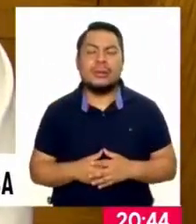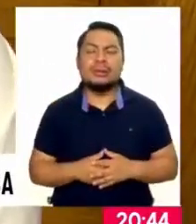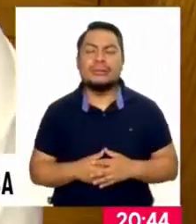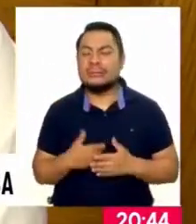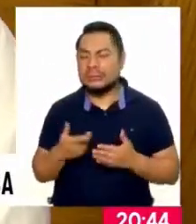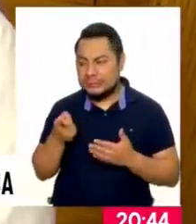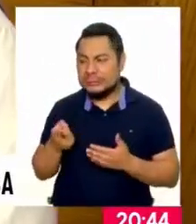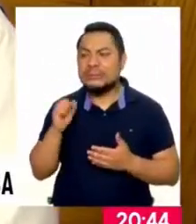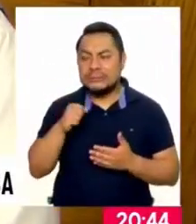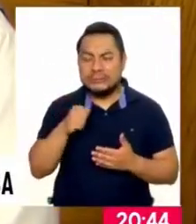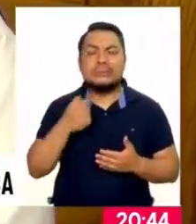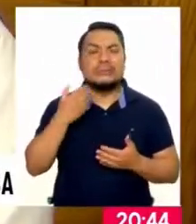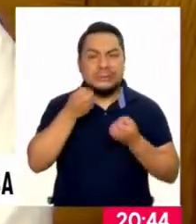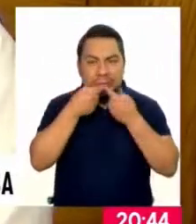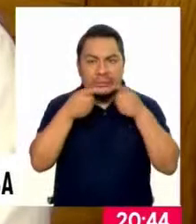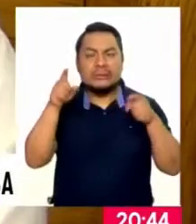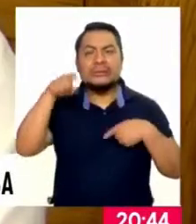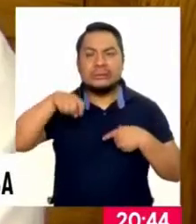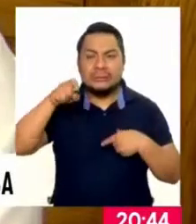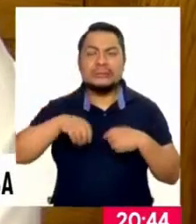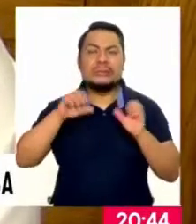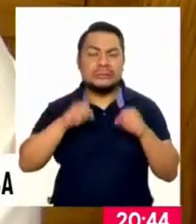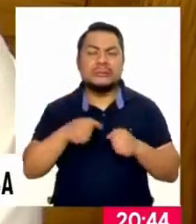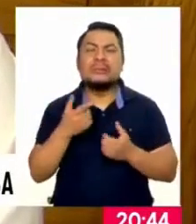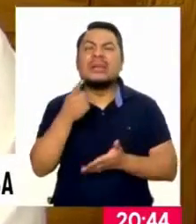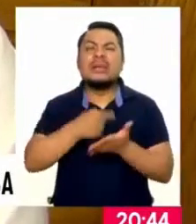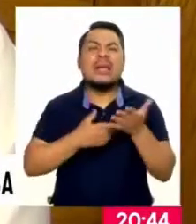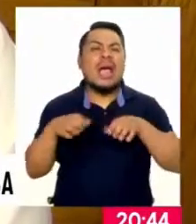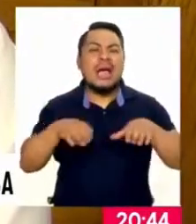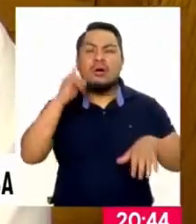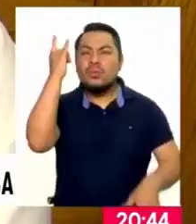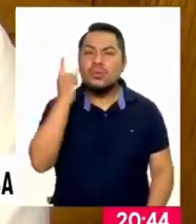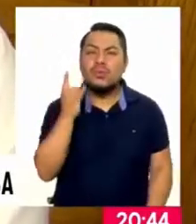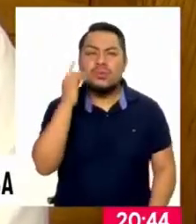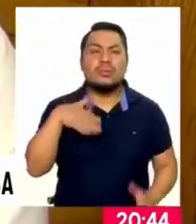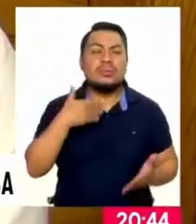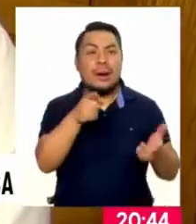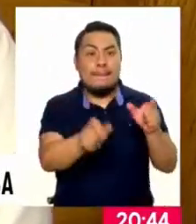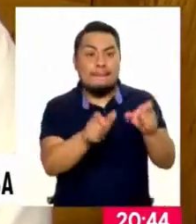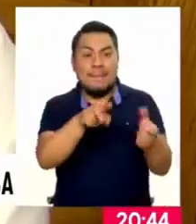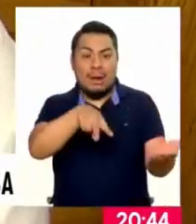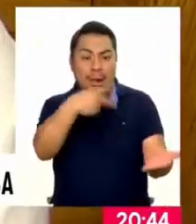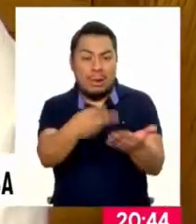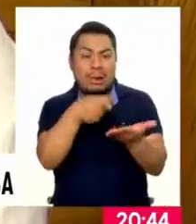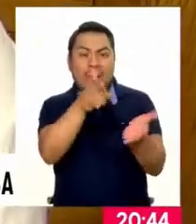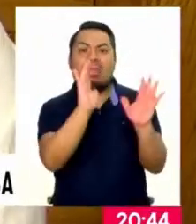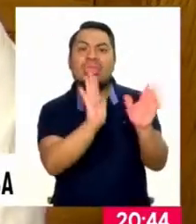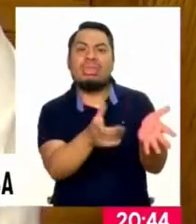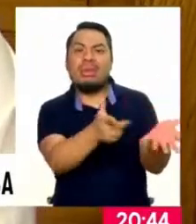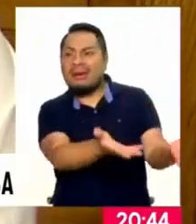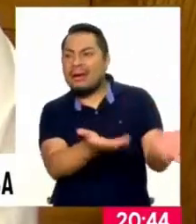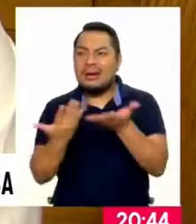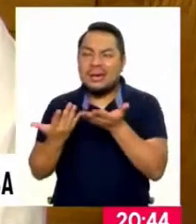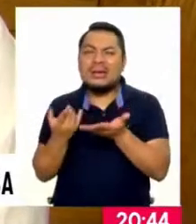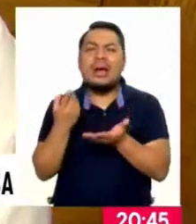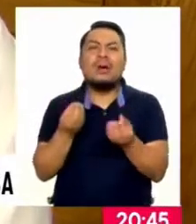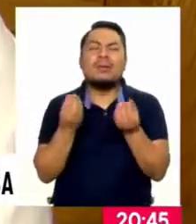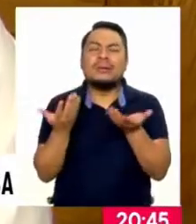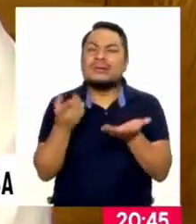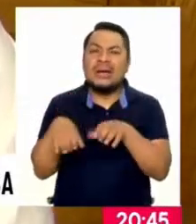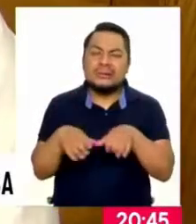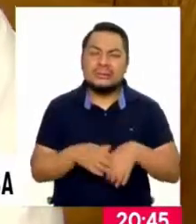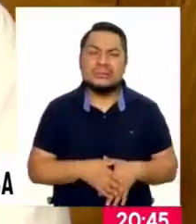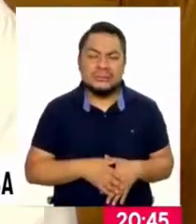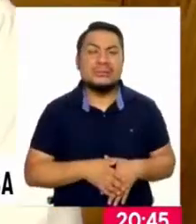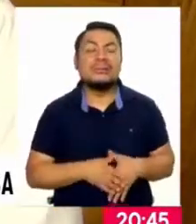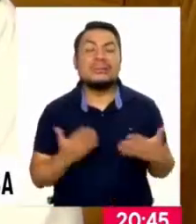pedido a la población que sin duda es necesario Qué se debe hacer con urgencia para poder trasladar a las personas heridas o poder evacuarlas de alguna manera lo primero